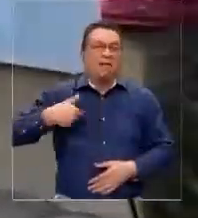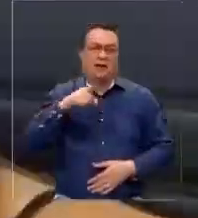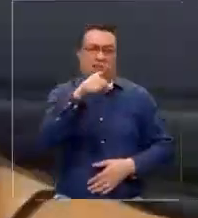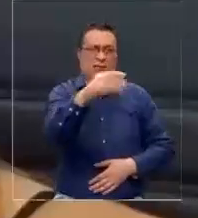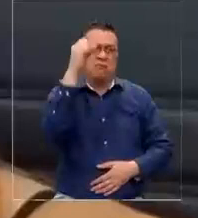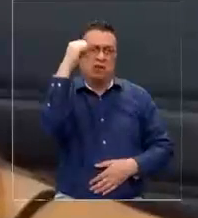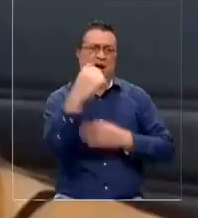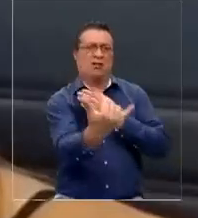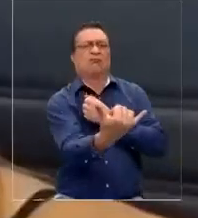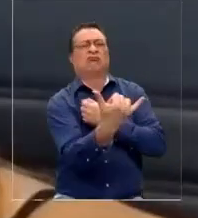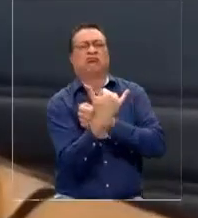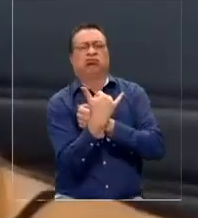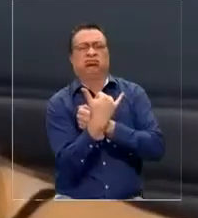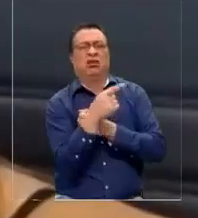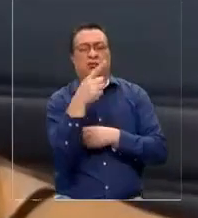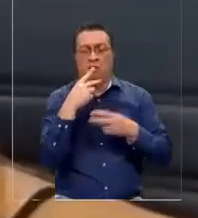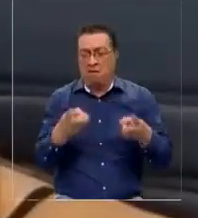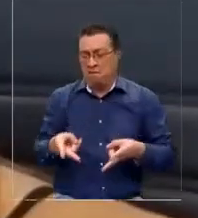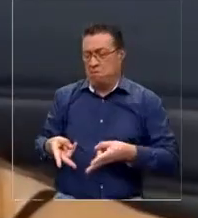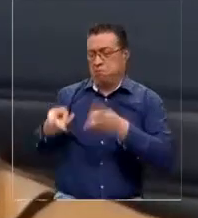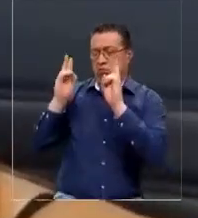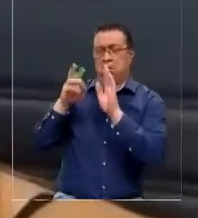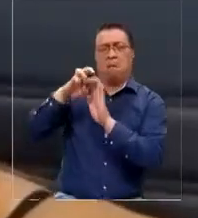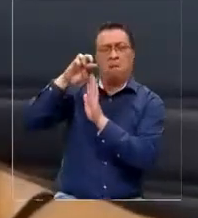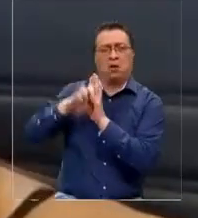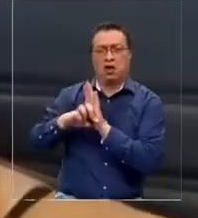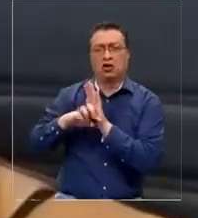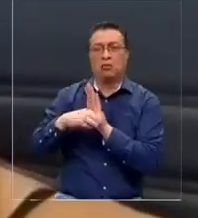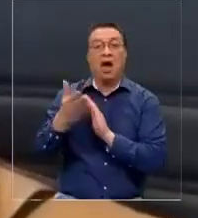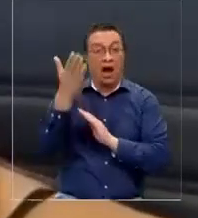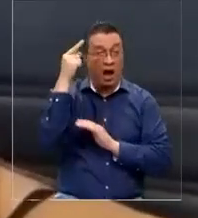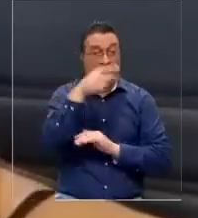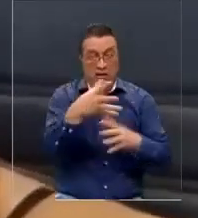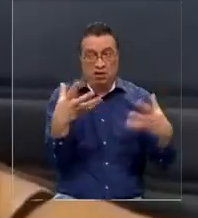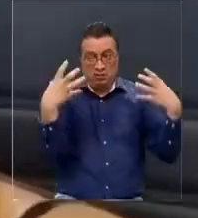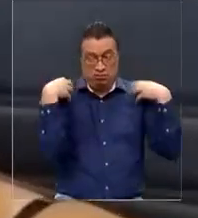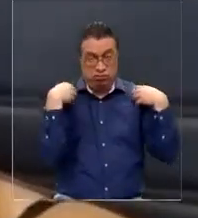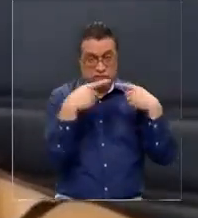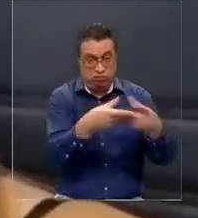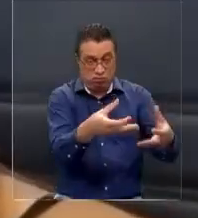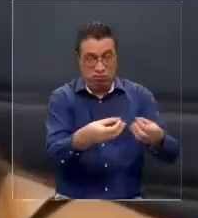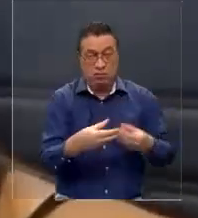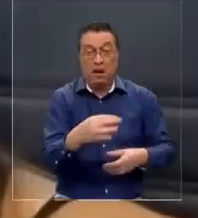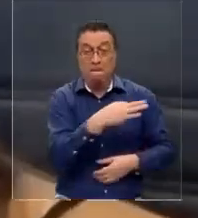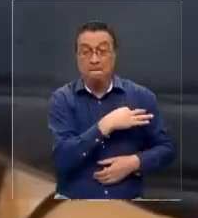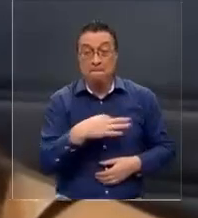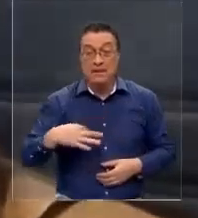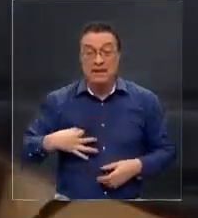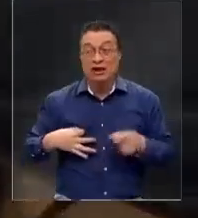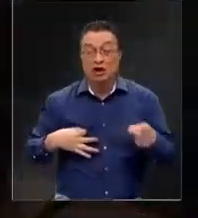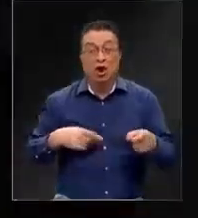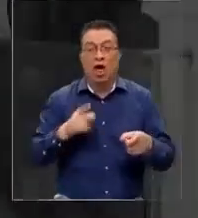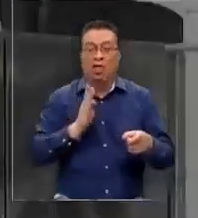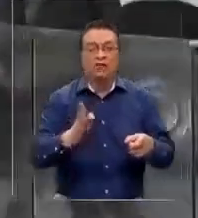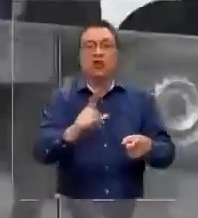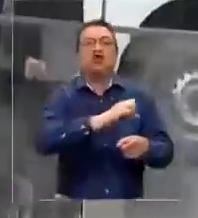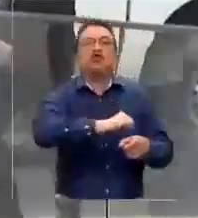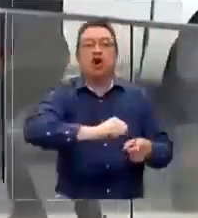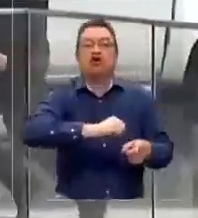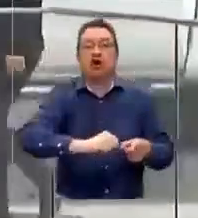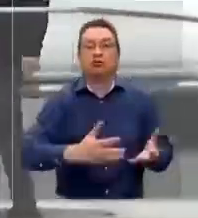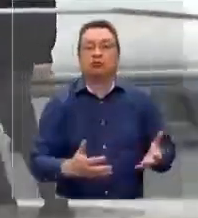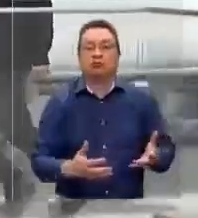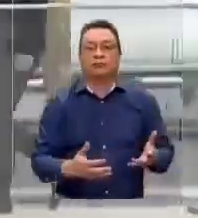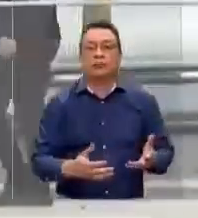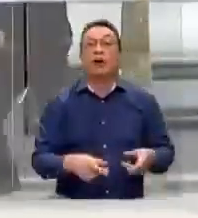engañado y que haya dado luz verde a este proyecto, porque estuvo en sus manos, en las manos de su ministro, de que esto no prospere. Durante